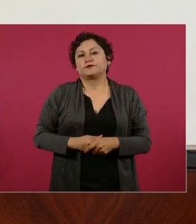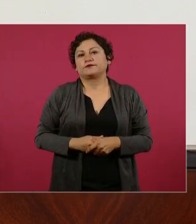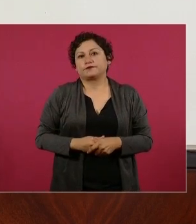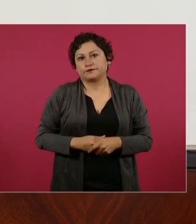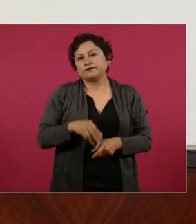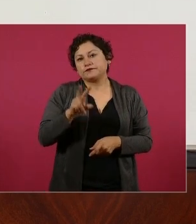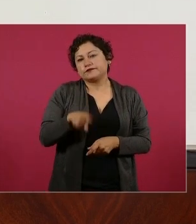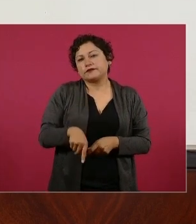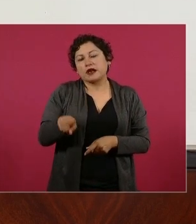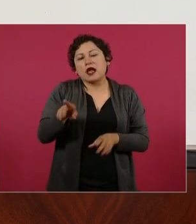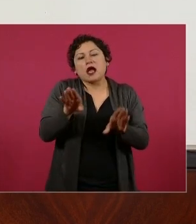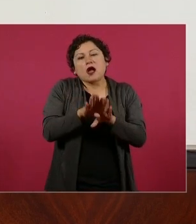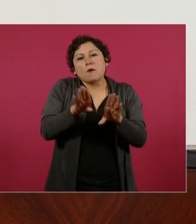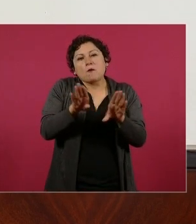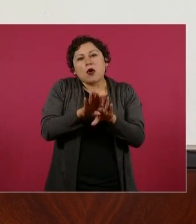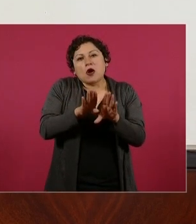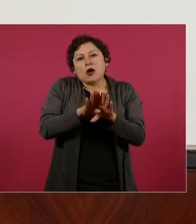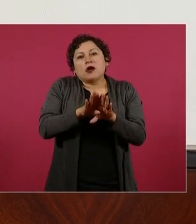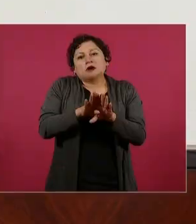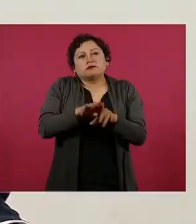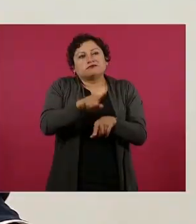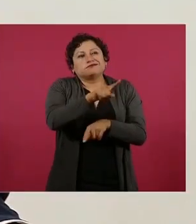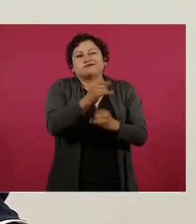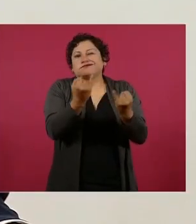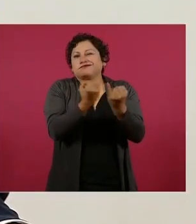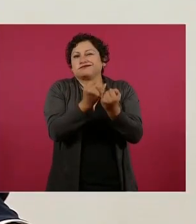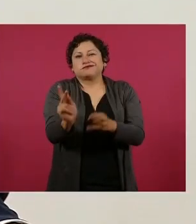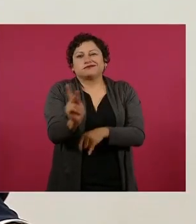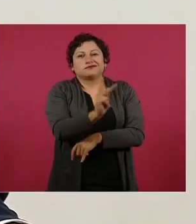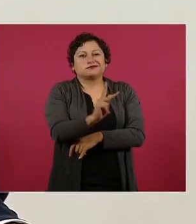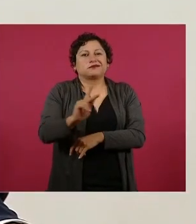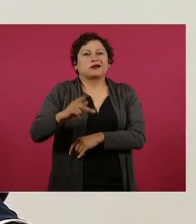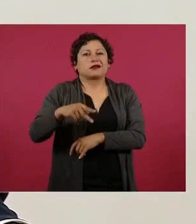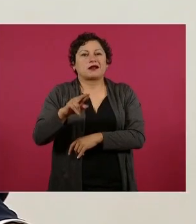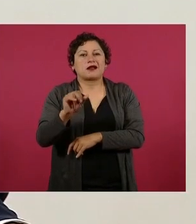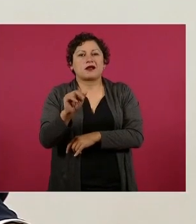político intelectual de Krause